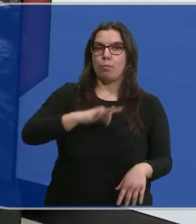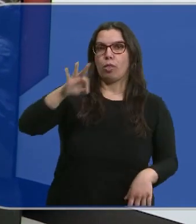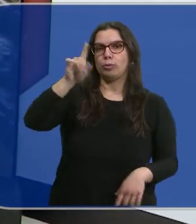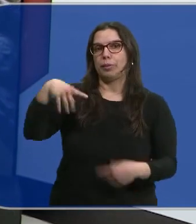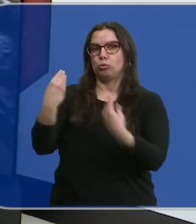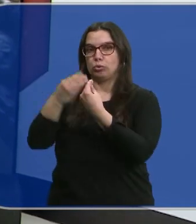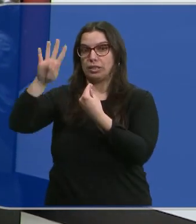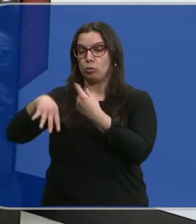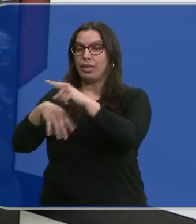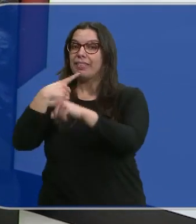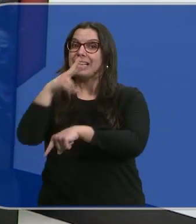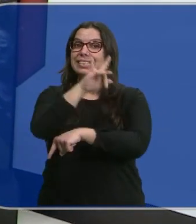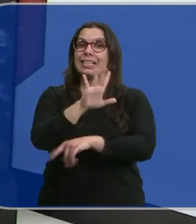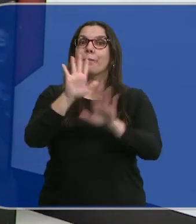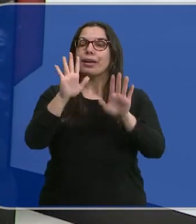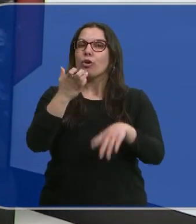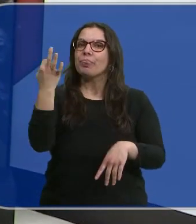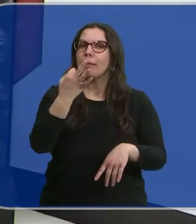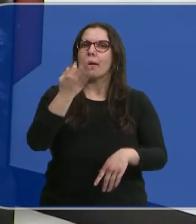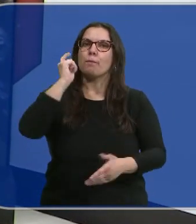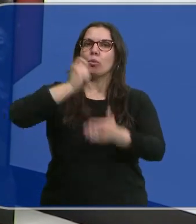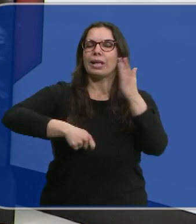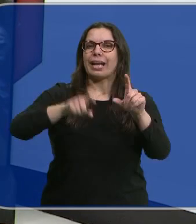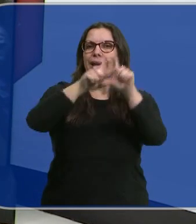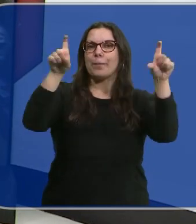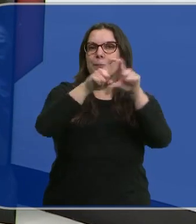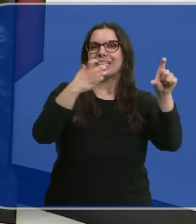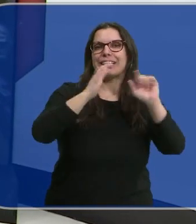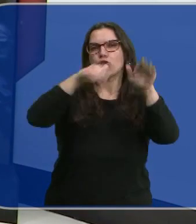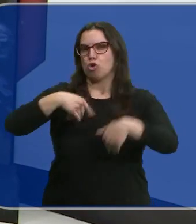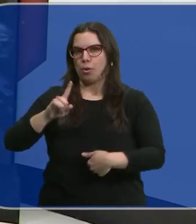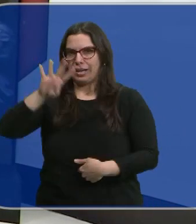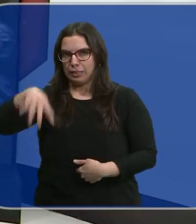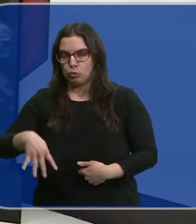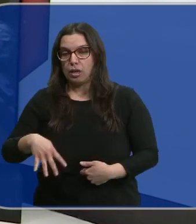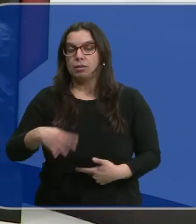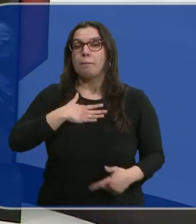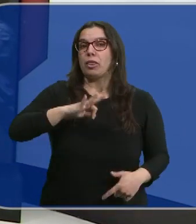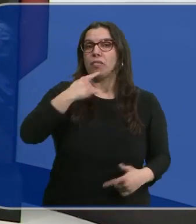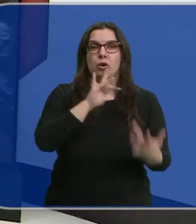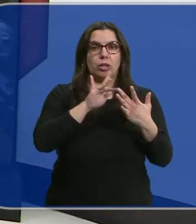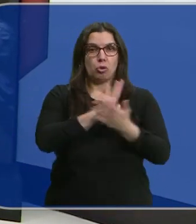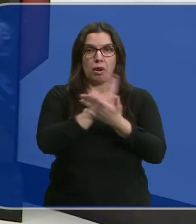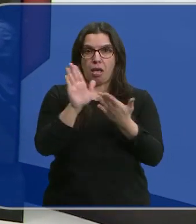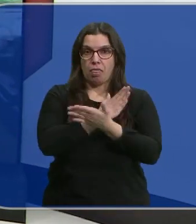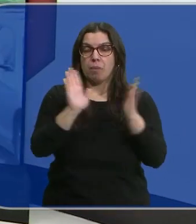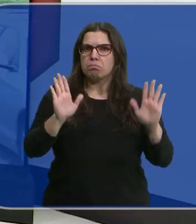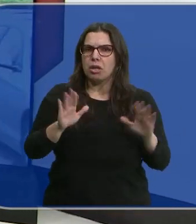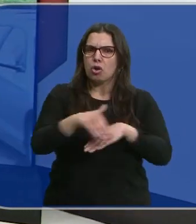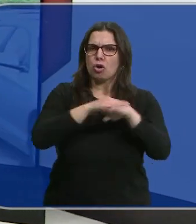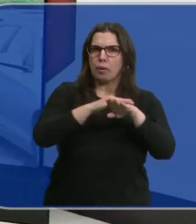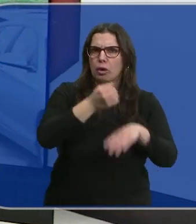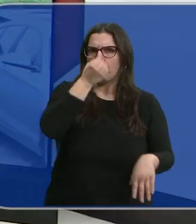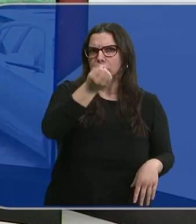condicionan su sí a multar a empresas que no vuelvan a Cataluña. Y los morados dicen que no les han llamado. Eso sí, en el PSOE y en Moncloa, confianza